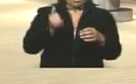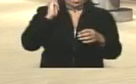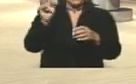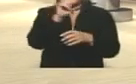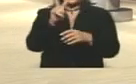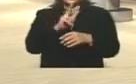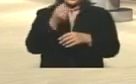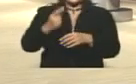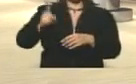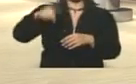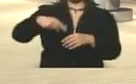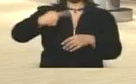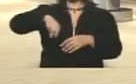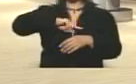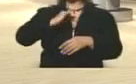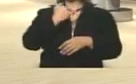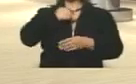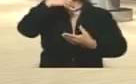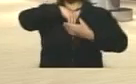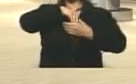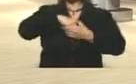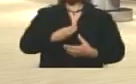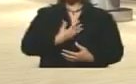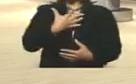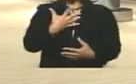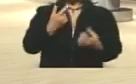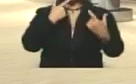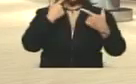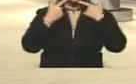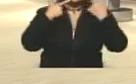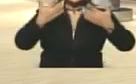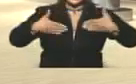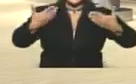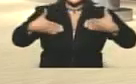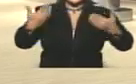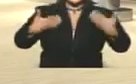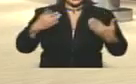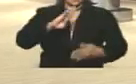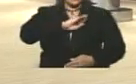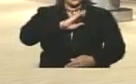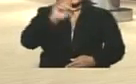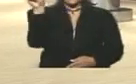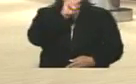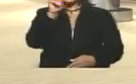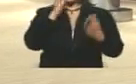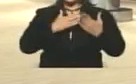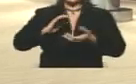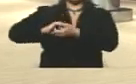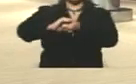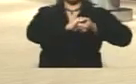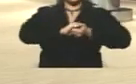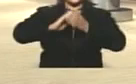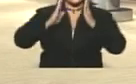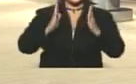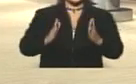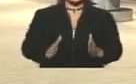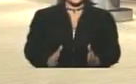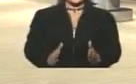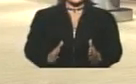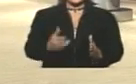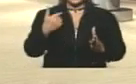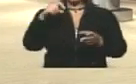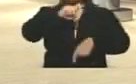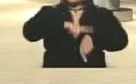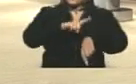tenemos, sino por nuestra esencia, esa picardía, esa empecinada alegría, esa naturaleza solidaria que nos caracteriza y que, pese a